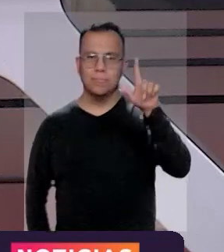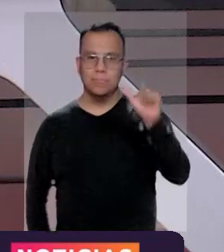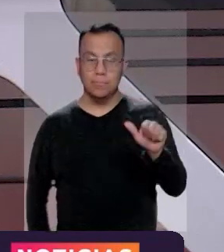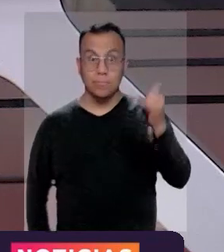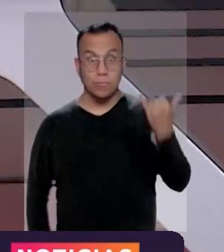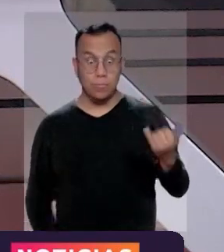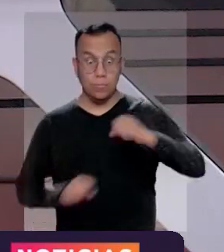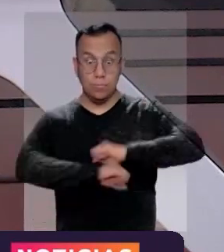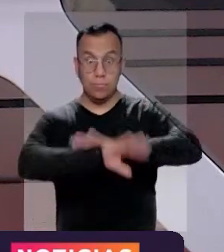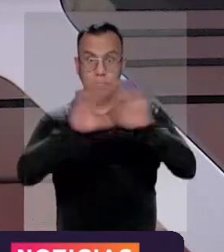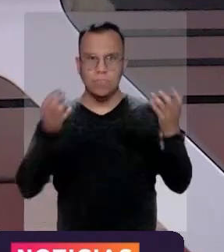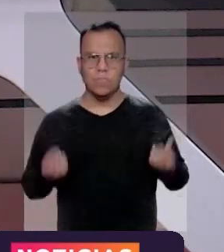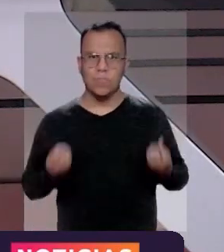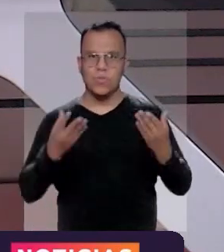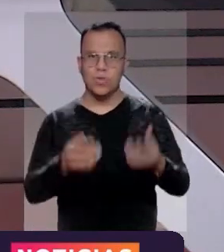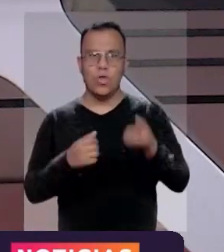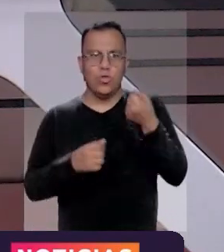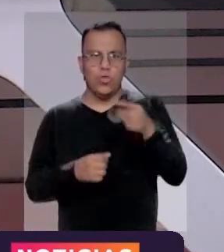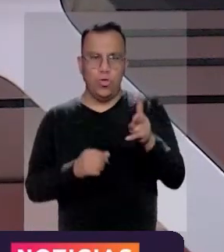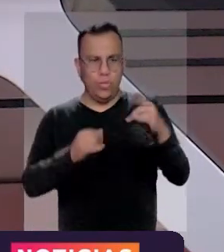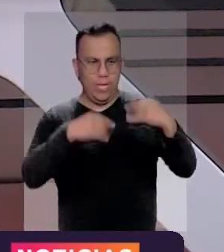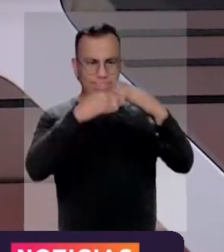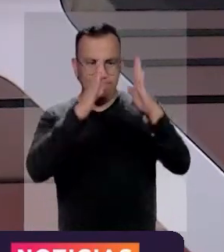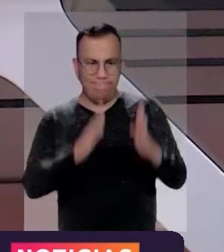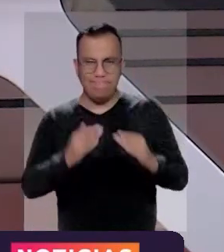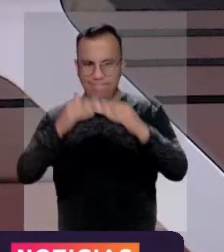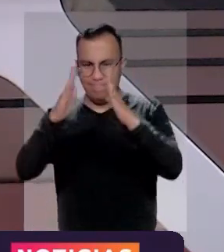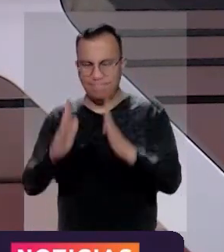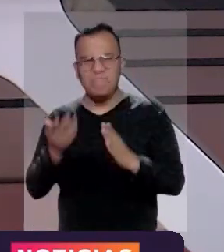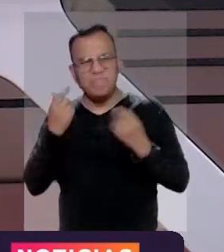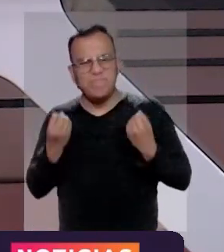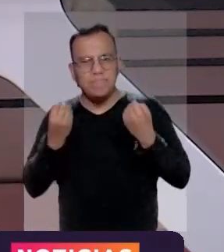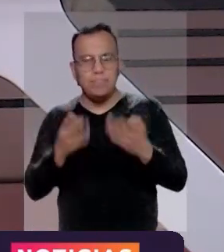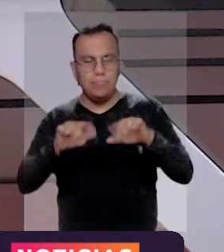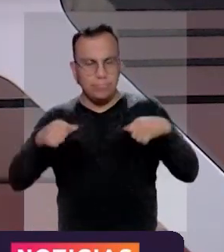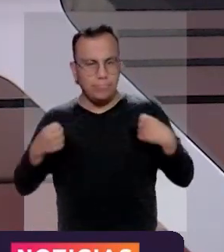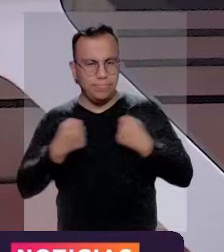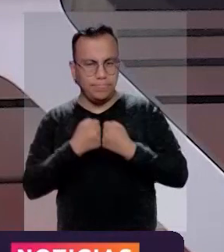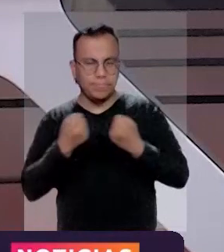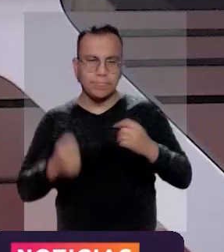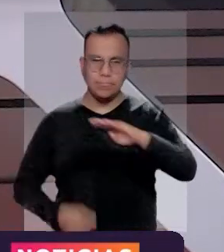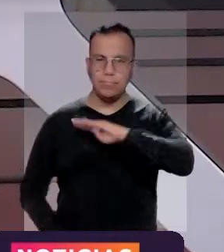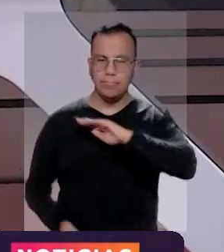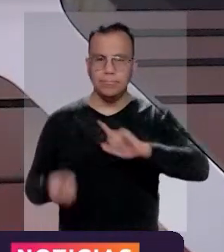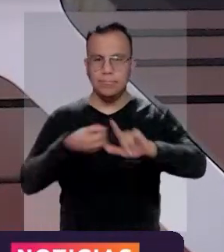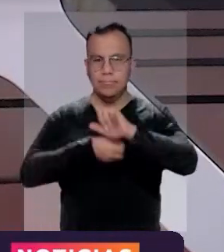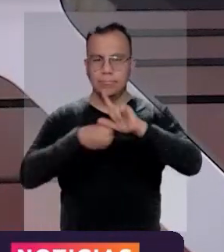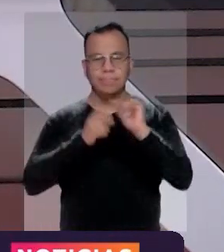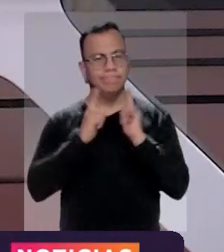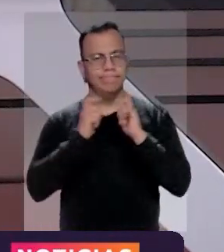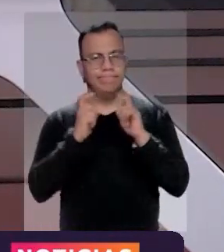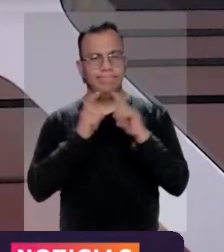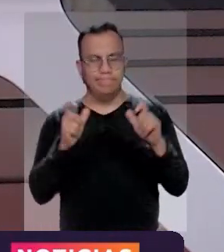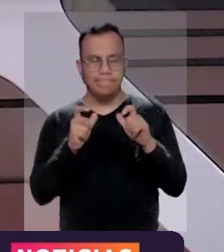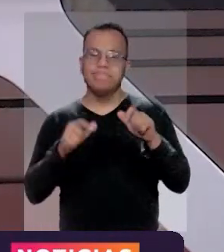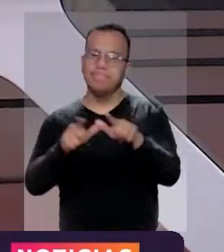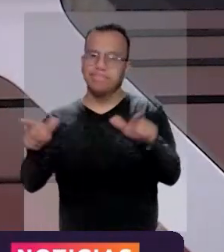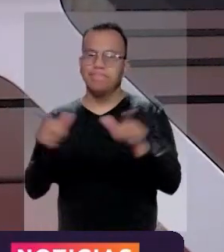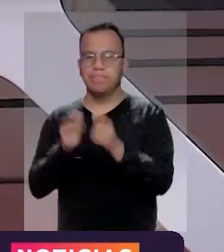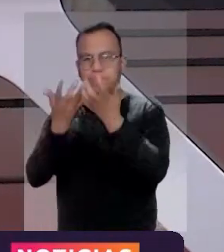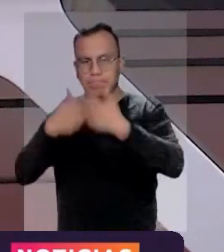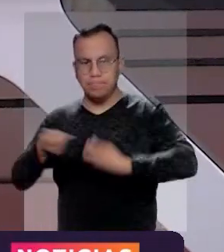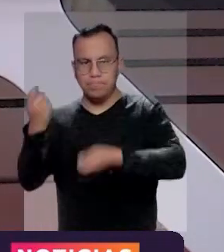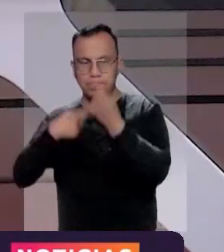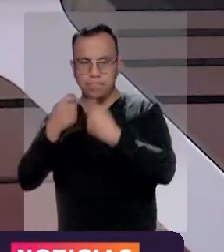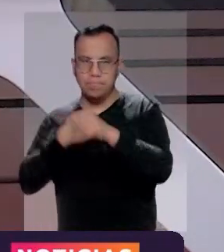Y esta mañana se entregaron 12 casetas a vendedores informales en articulación entre la alcaldía local de Engativá y la zona empresarial